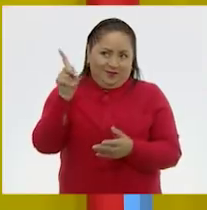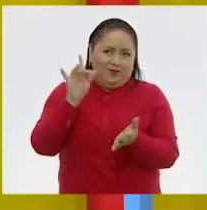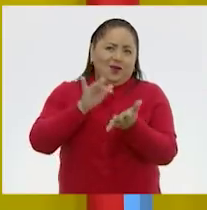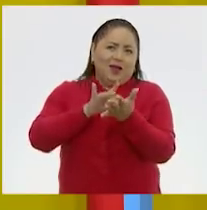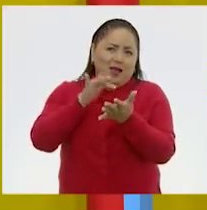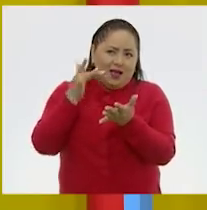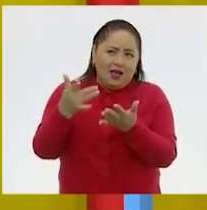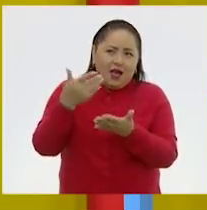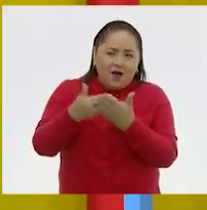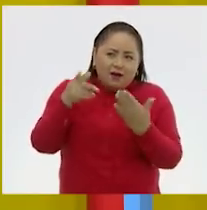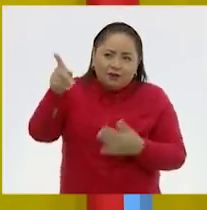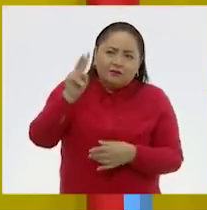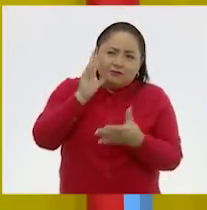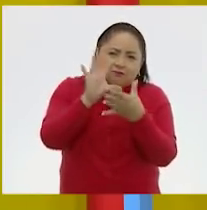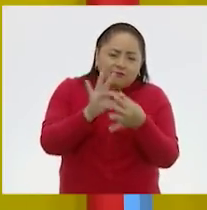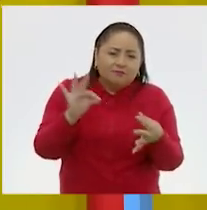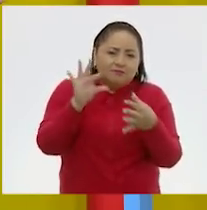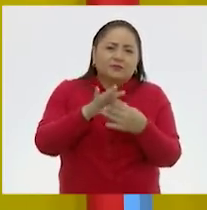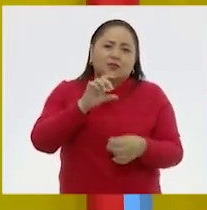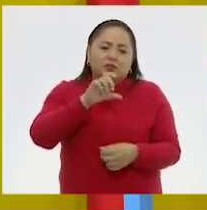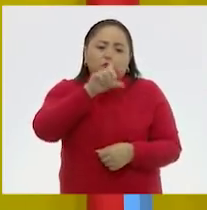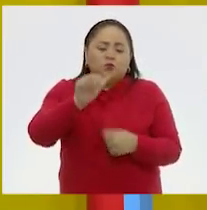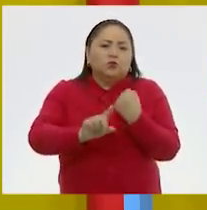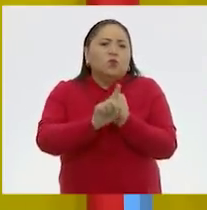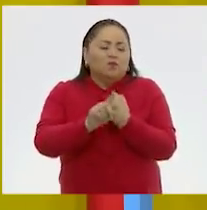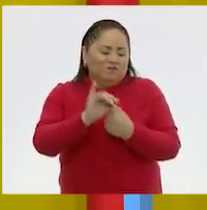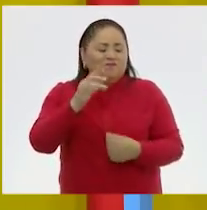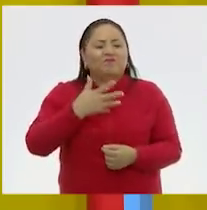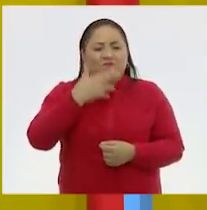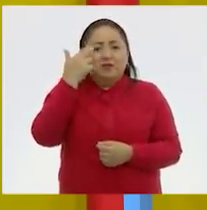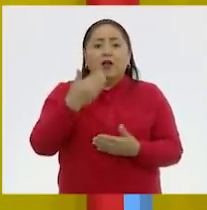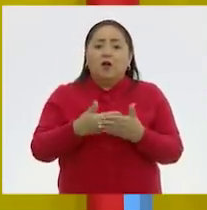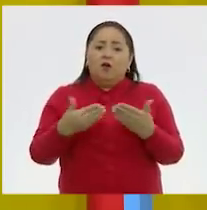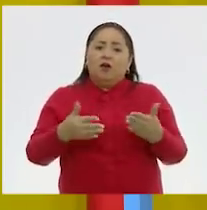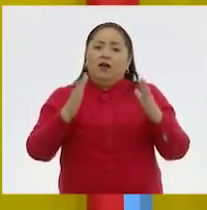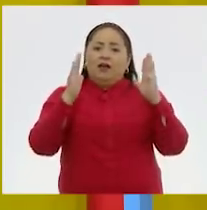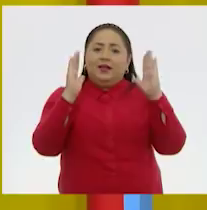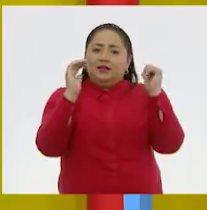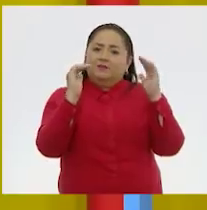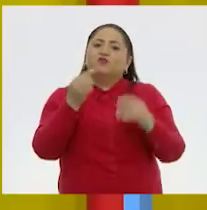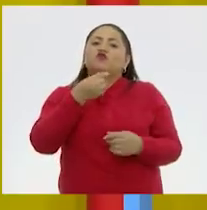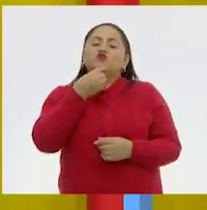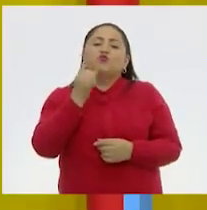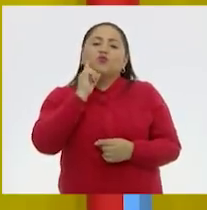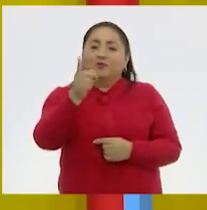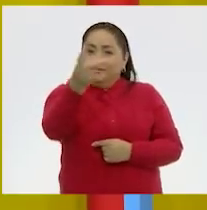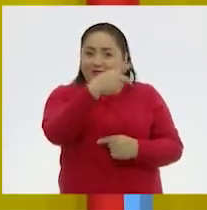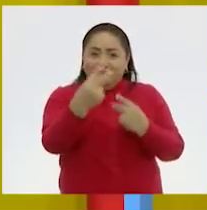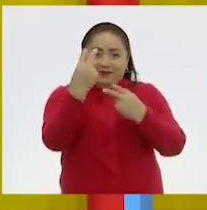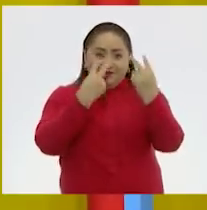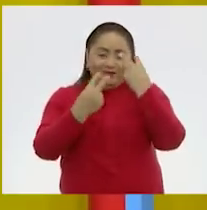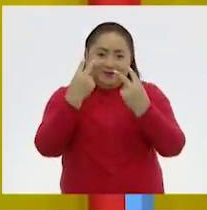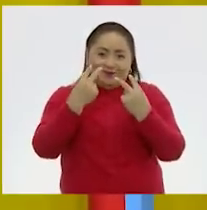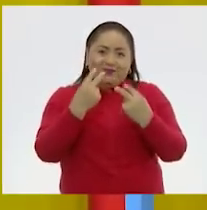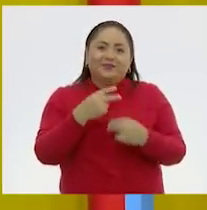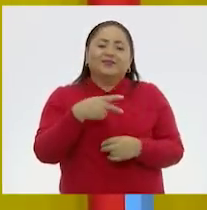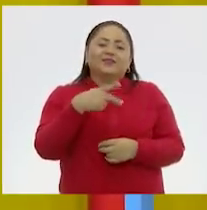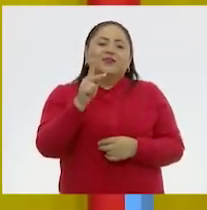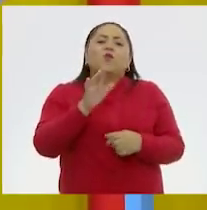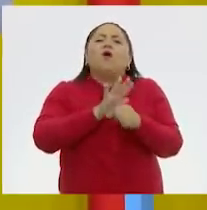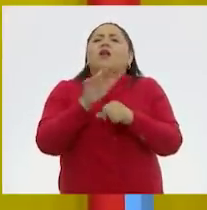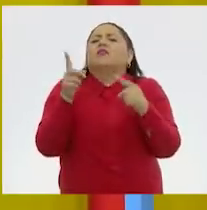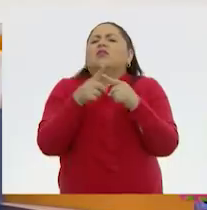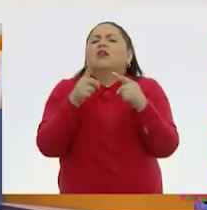por hacernos ver todas estas posibles causas. Aladín, ¿quieres despedirte de las niñas y los niños que nos están viendo y a lo mejor dejarles un reto? No lo